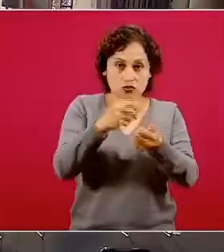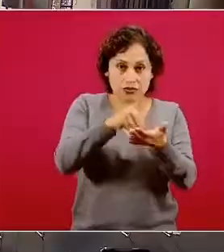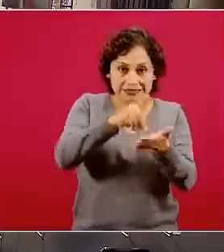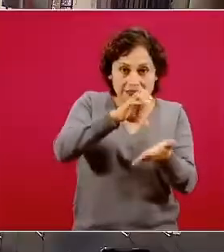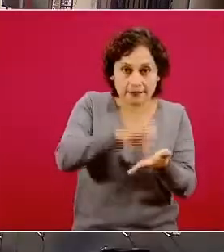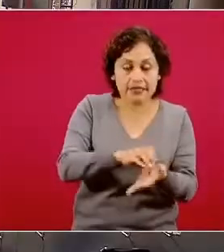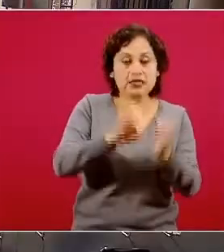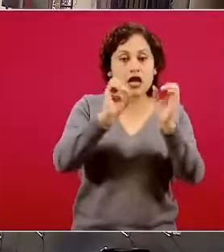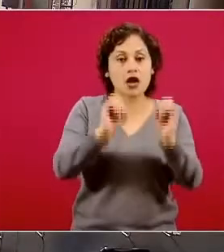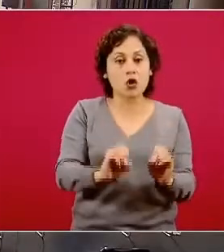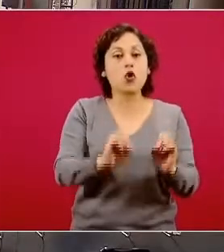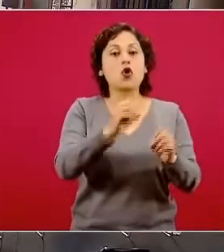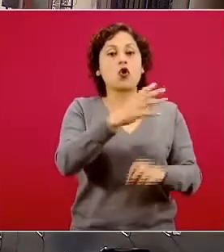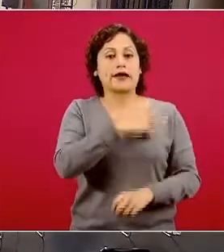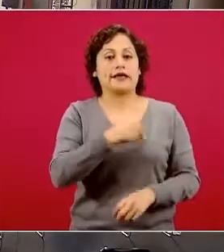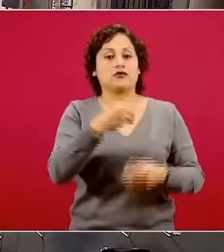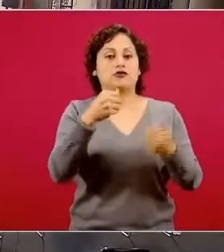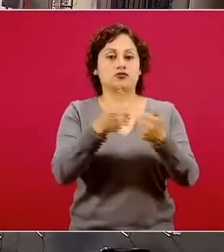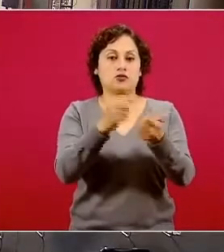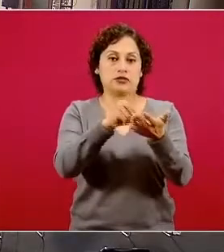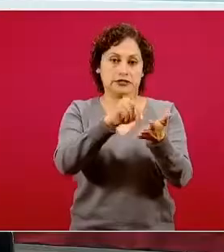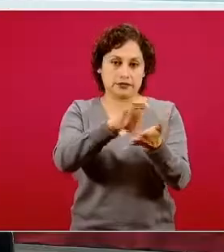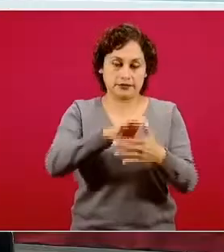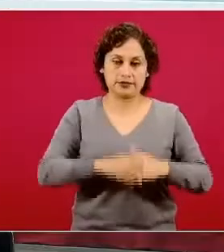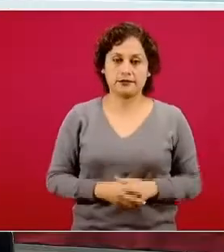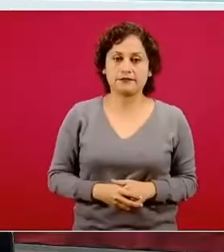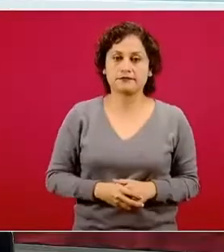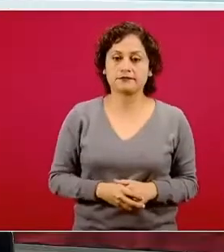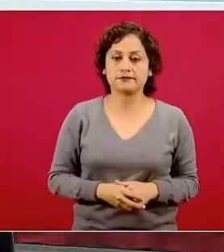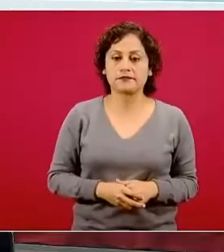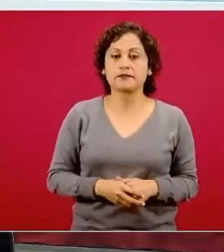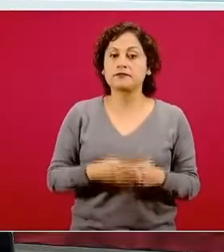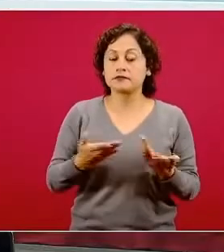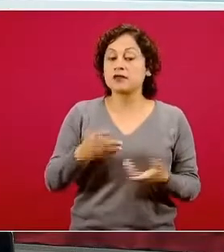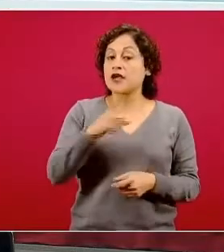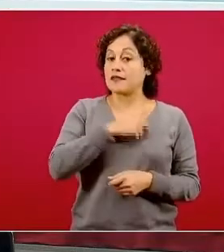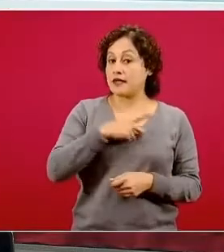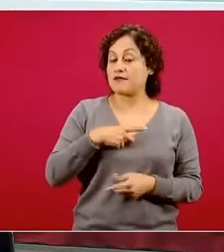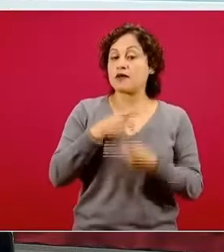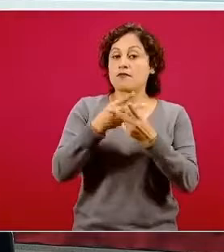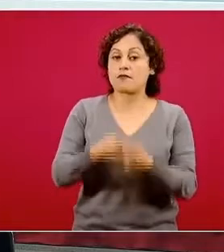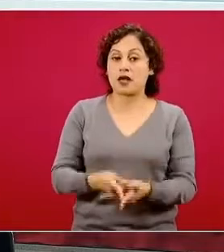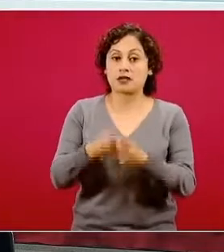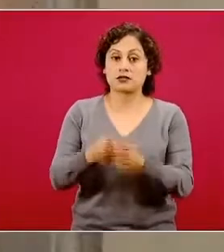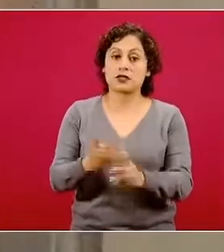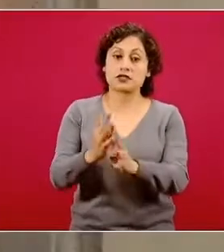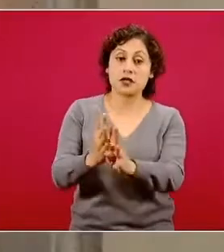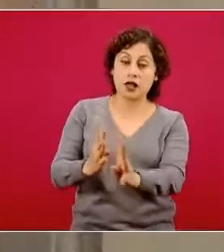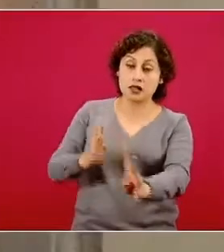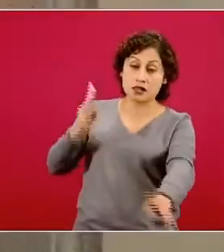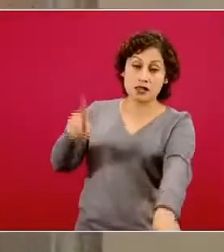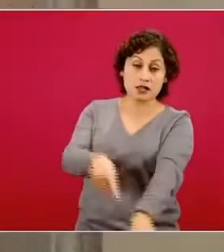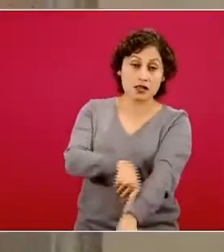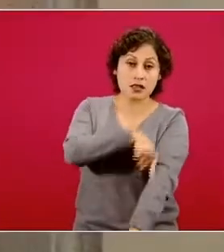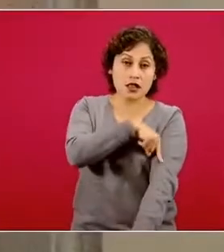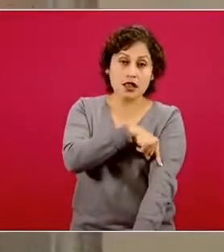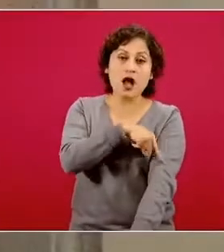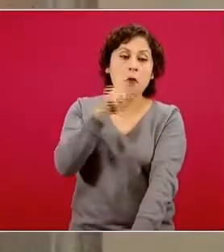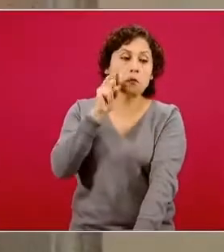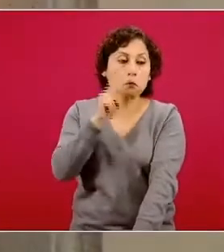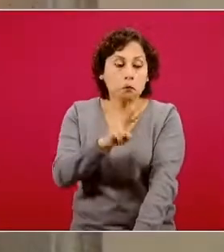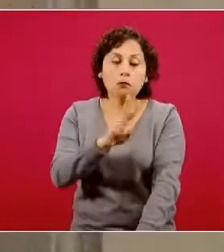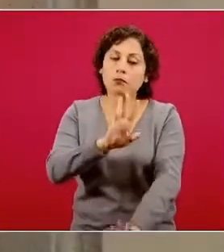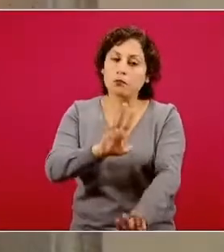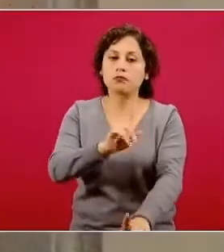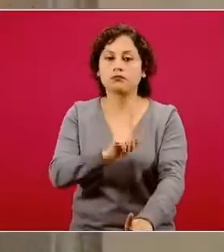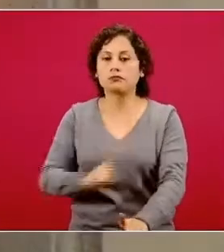con alguna discapacidad. Hay que tener paciencia, hay que ver si la fila es muy larga, regresar en otro momento